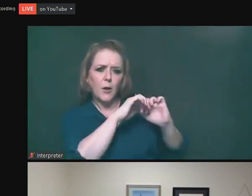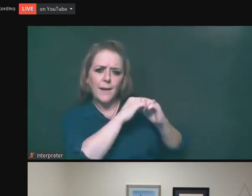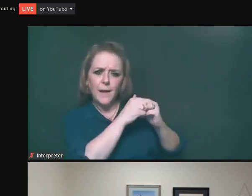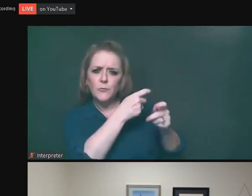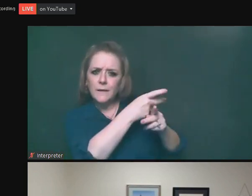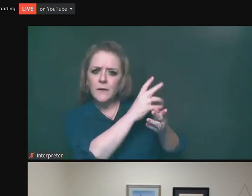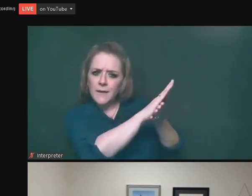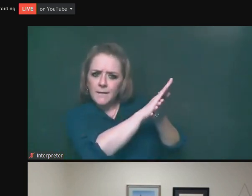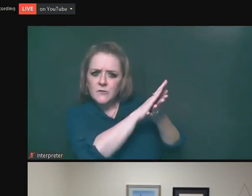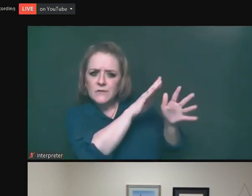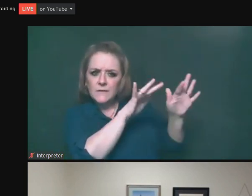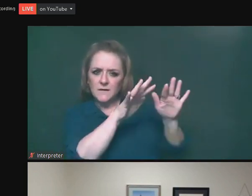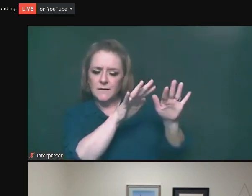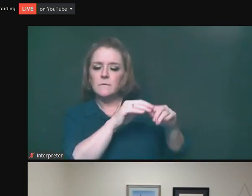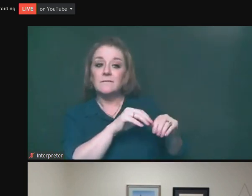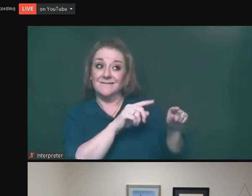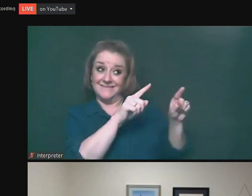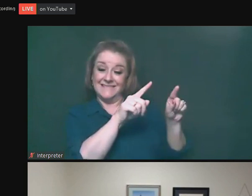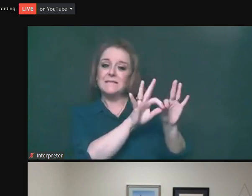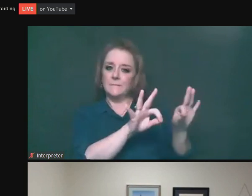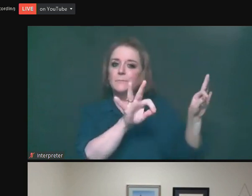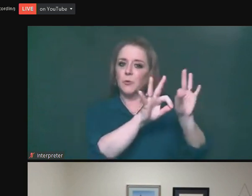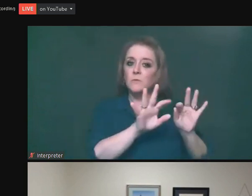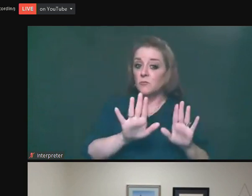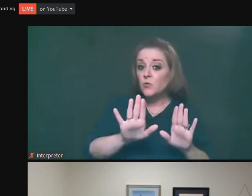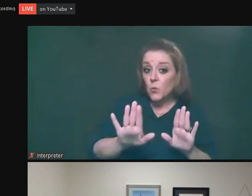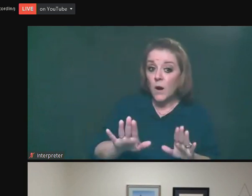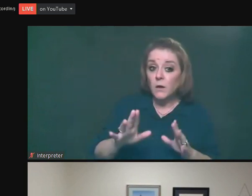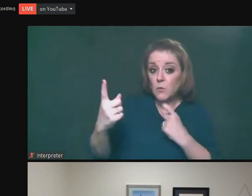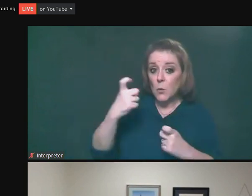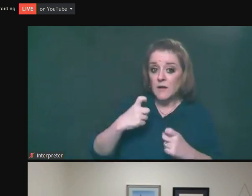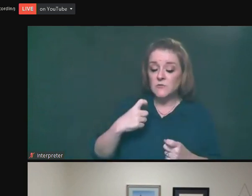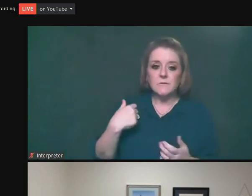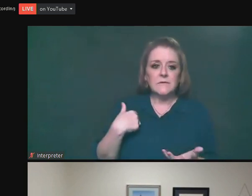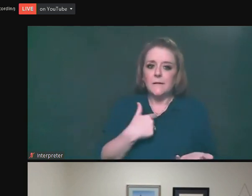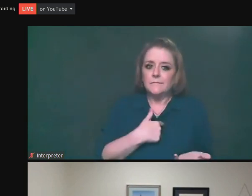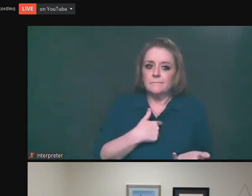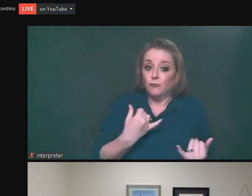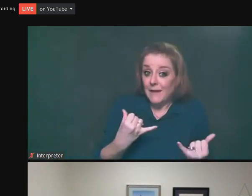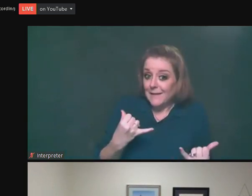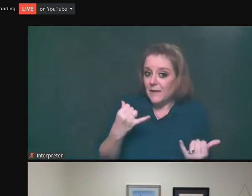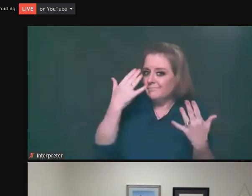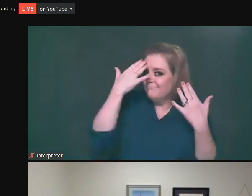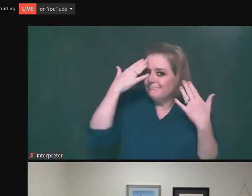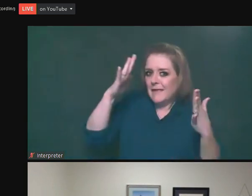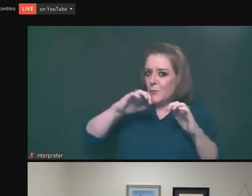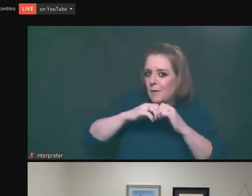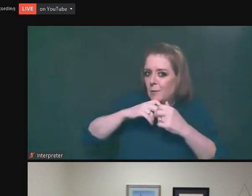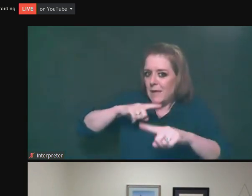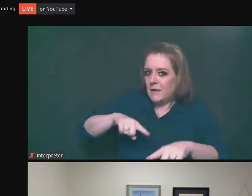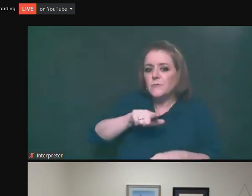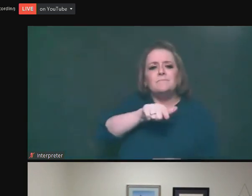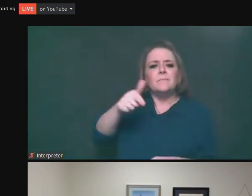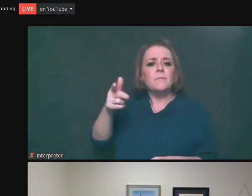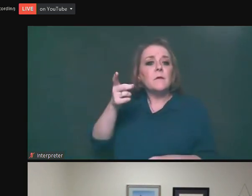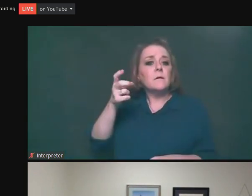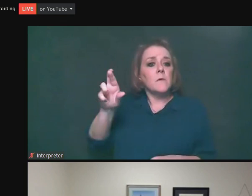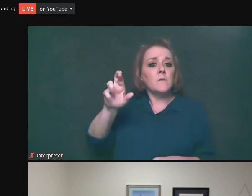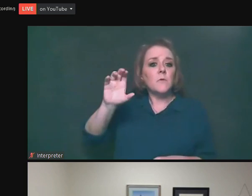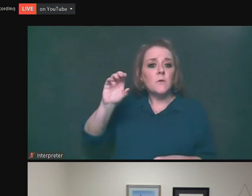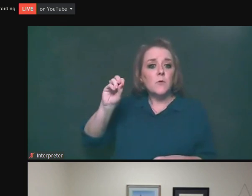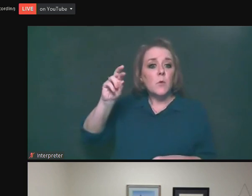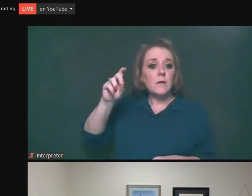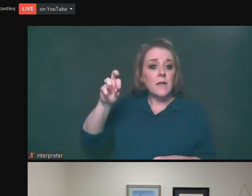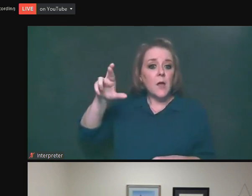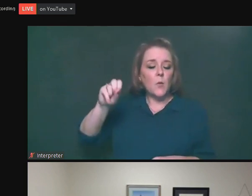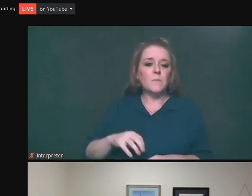those places. Those are all great questions that we don't quite know the answers to yet. Dr. Cordero, I'll leave it with you.